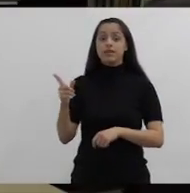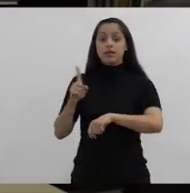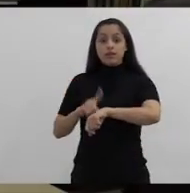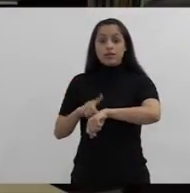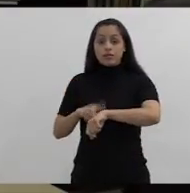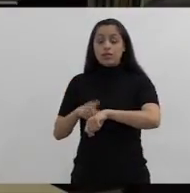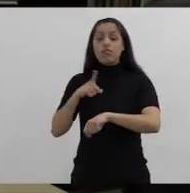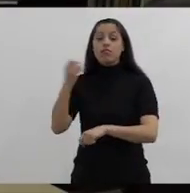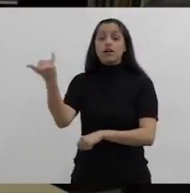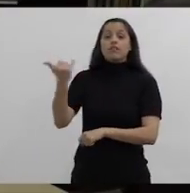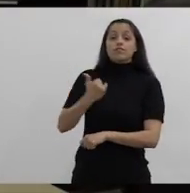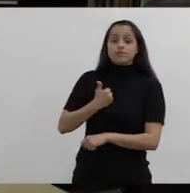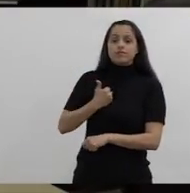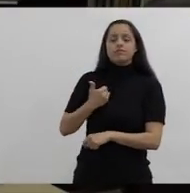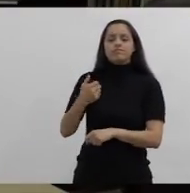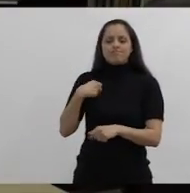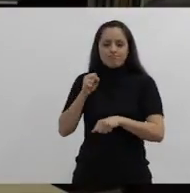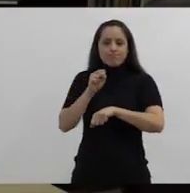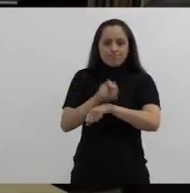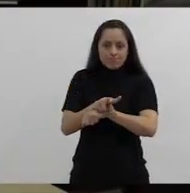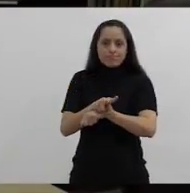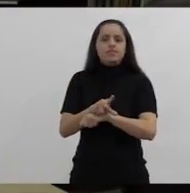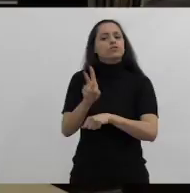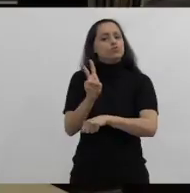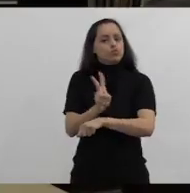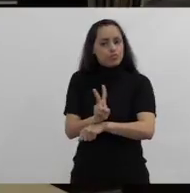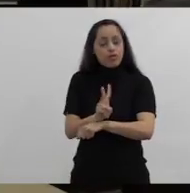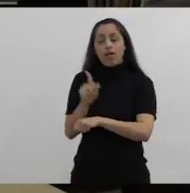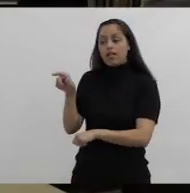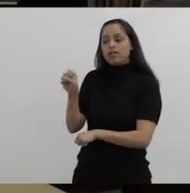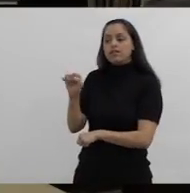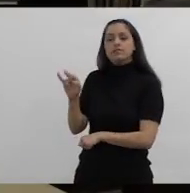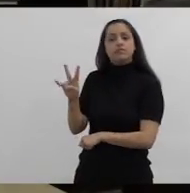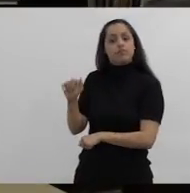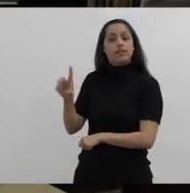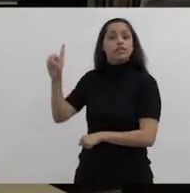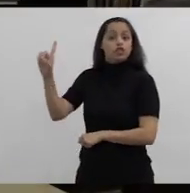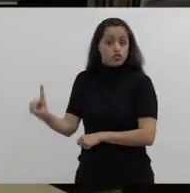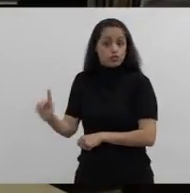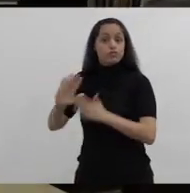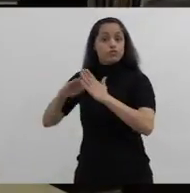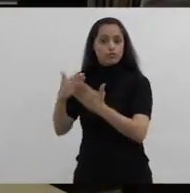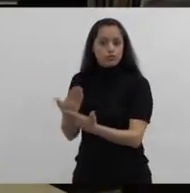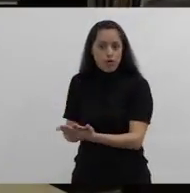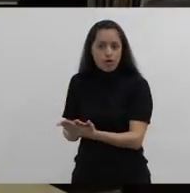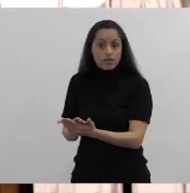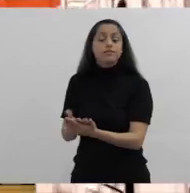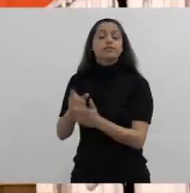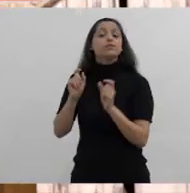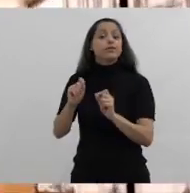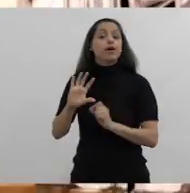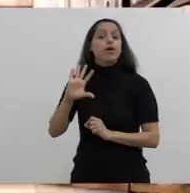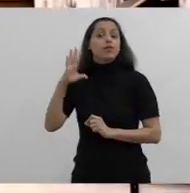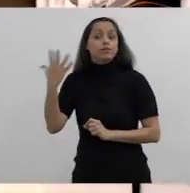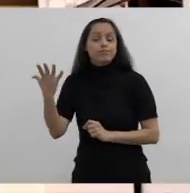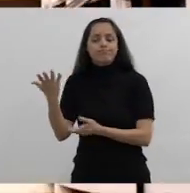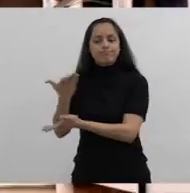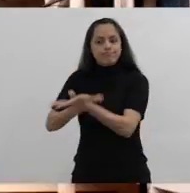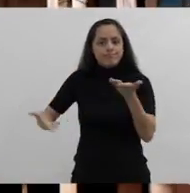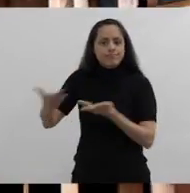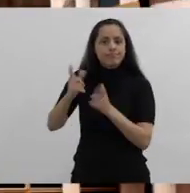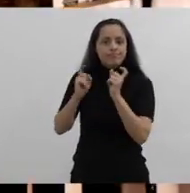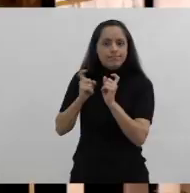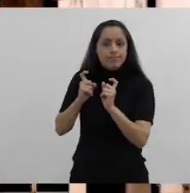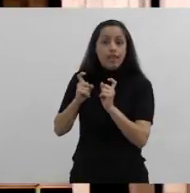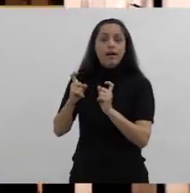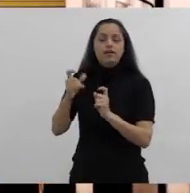supervisora y Silvana Corso toma la dirección de esta escuela, yo estaba como vicerrectora en su momento y me acuerdo que me llama y